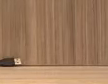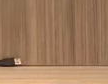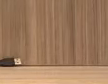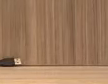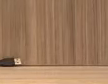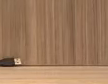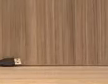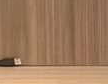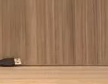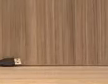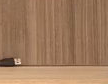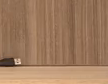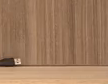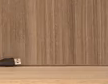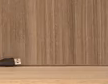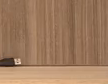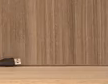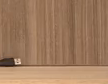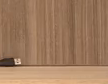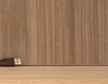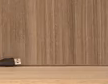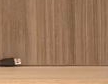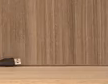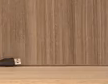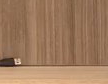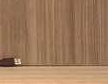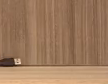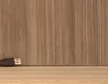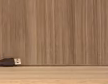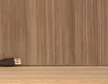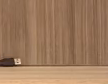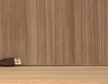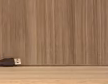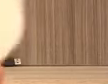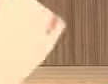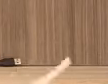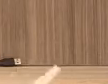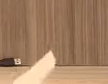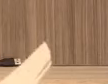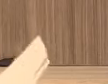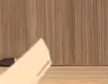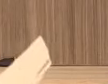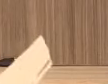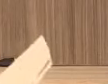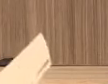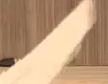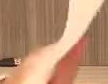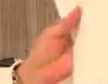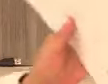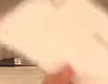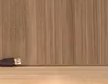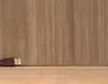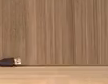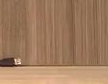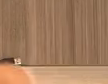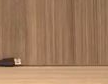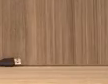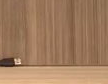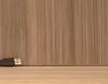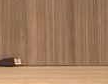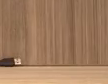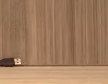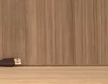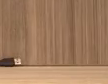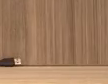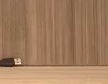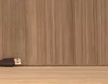las IPS, a todo el sector salud en un esquema de vacunación óptimo para el departamento de Casanare. En la